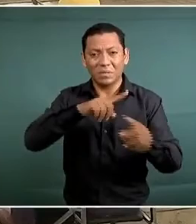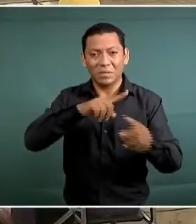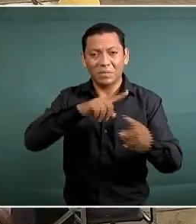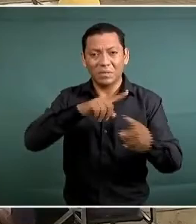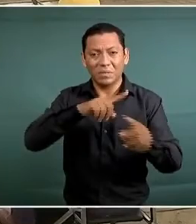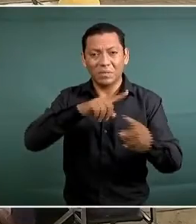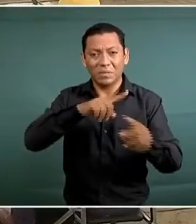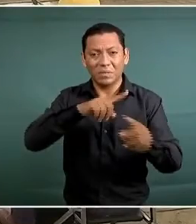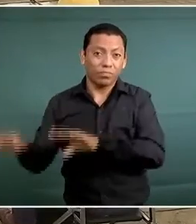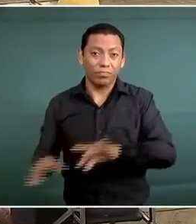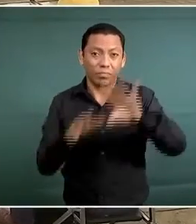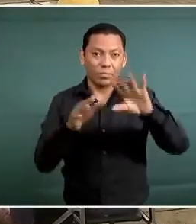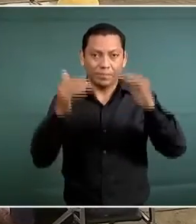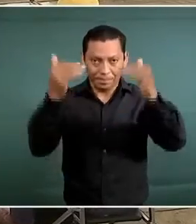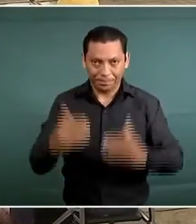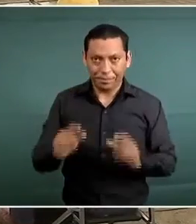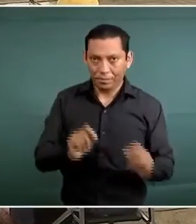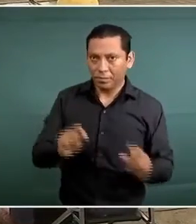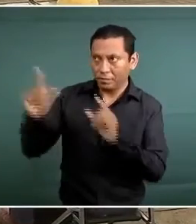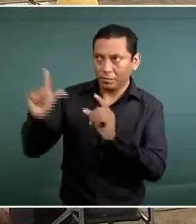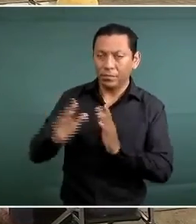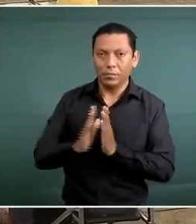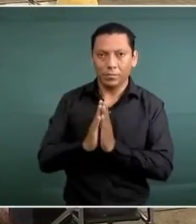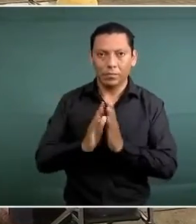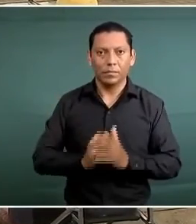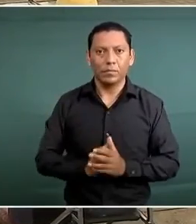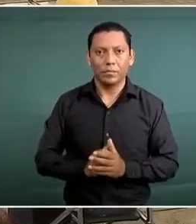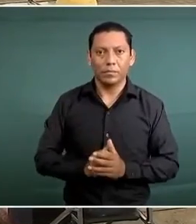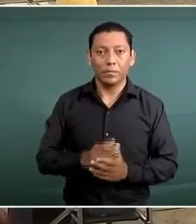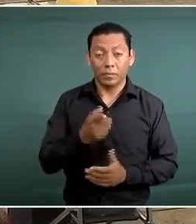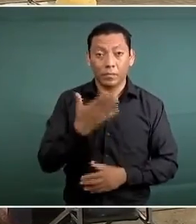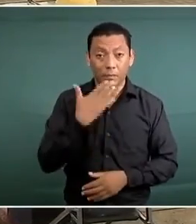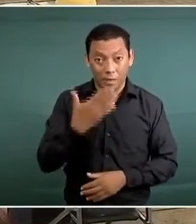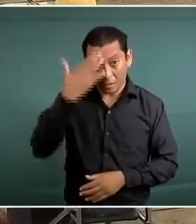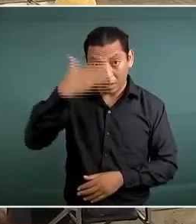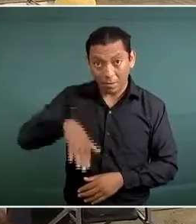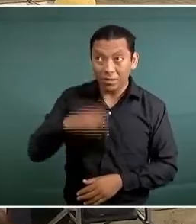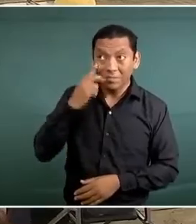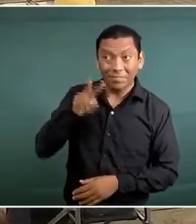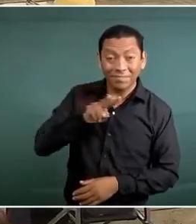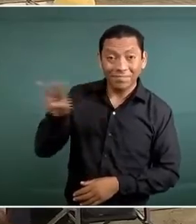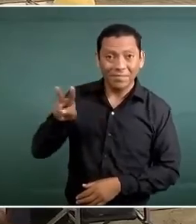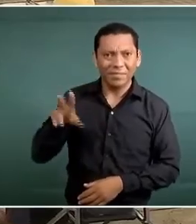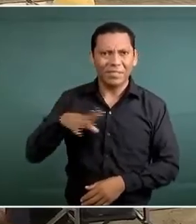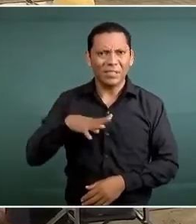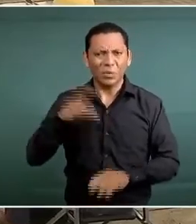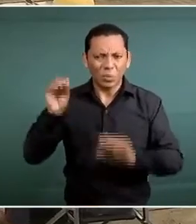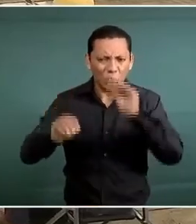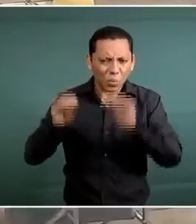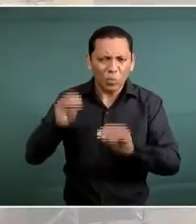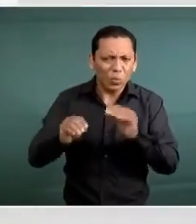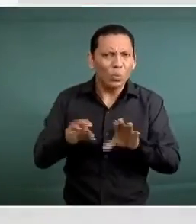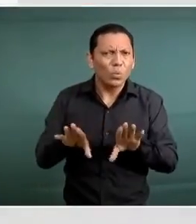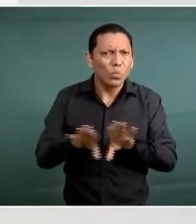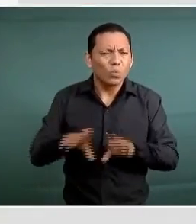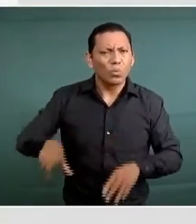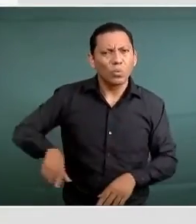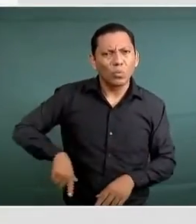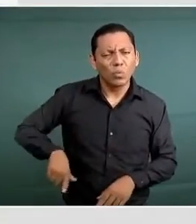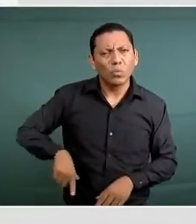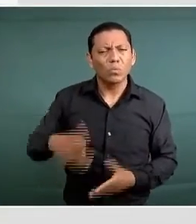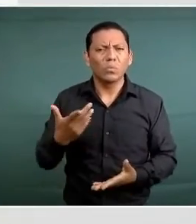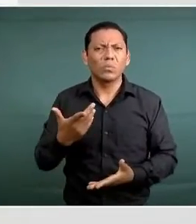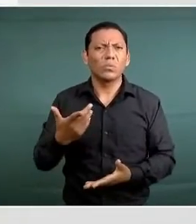metros. La siguiente, por favor. Ustedes bien saben que el sistema está integrado por los gobiernos